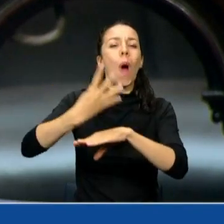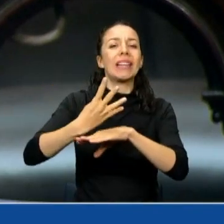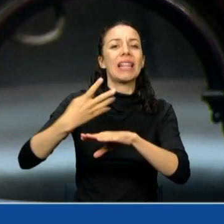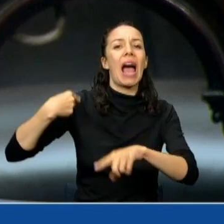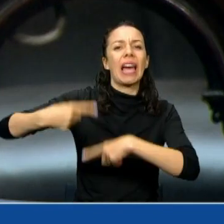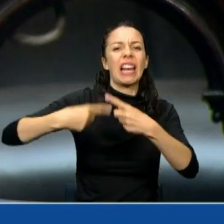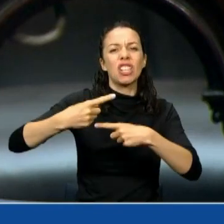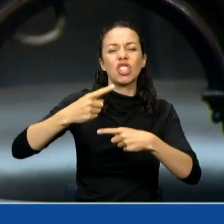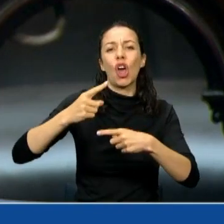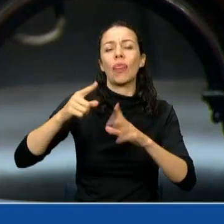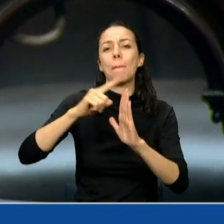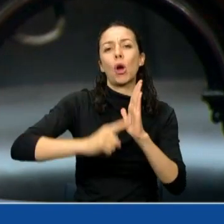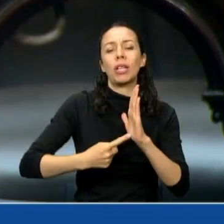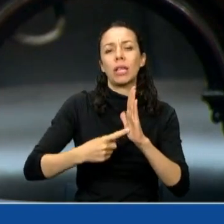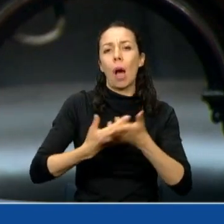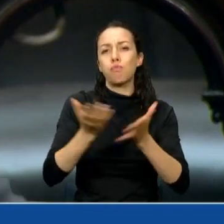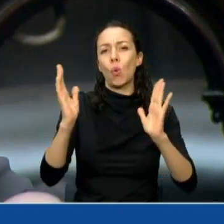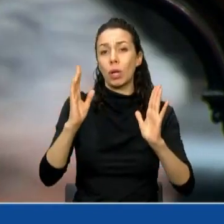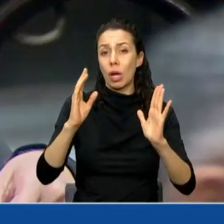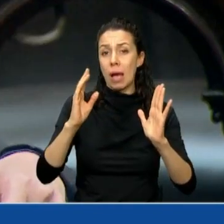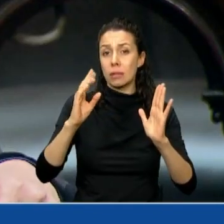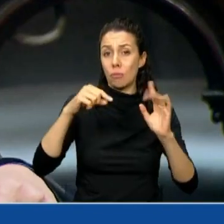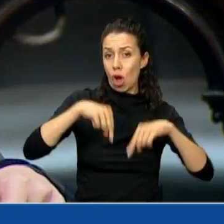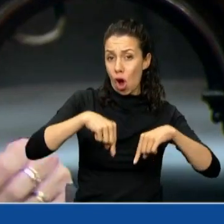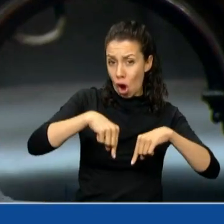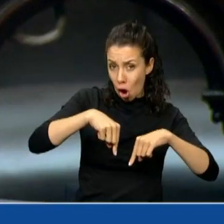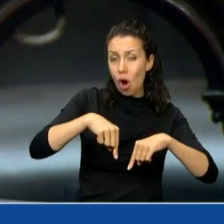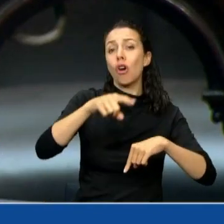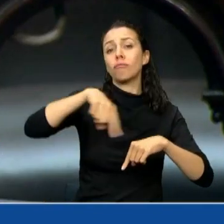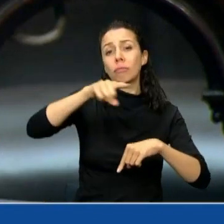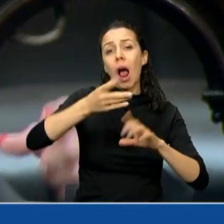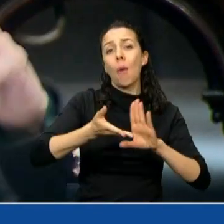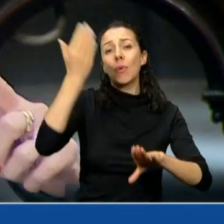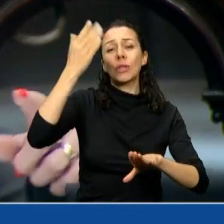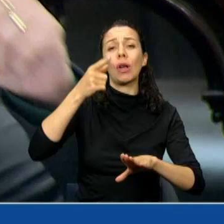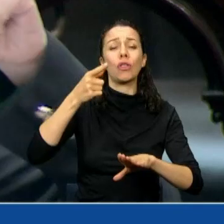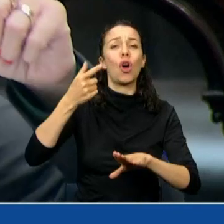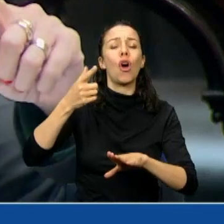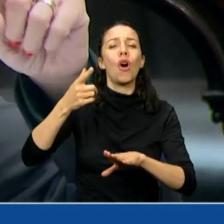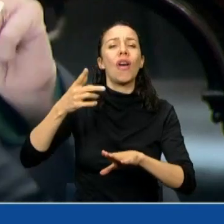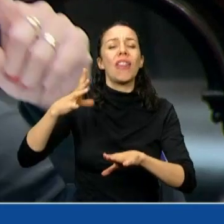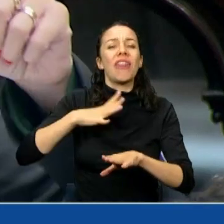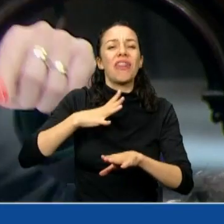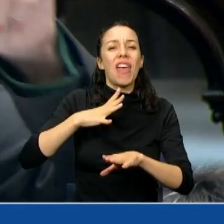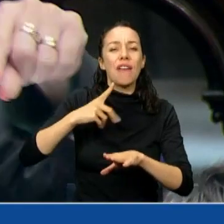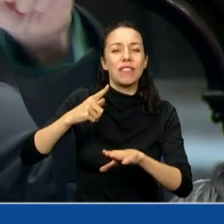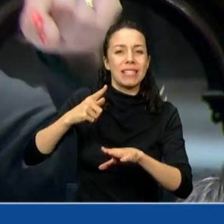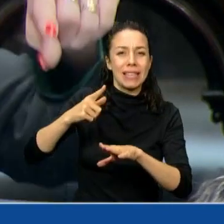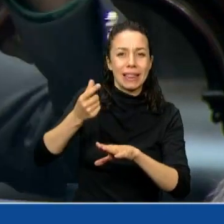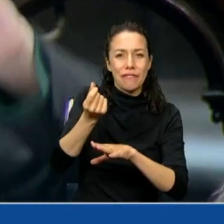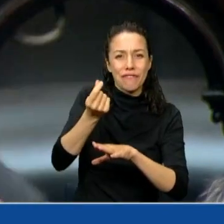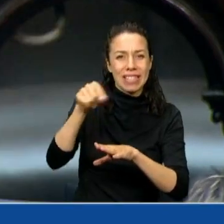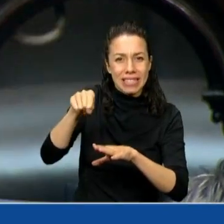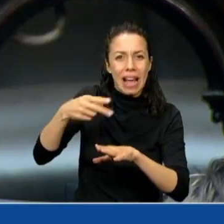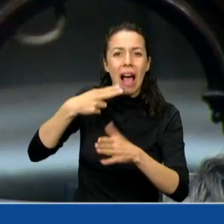hoy con su voto están aumentando casi un punto del déficit fiscal y están avalando por acción o por omisión algo que